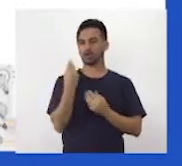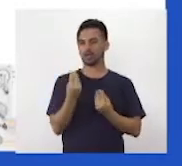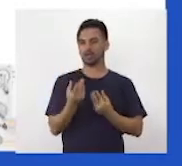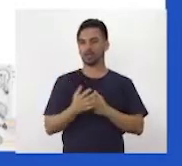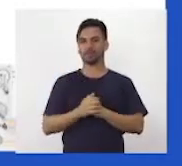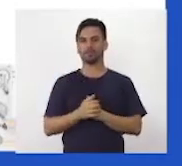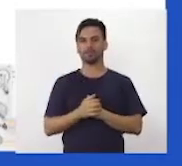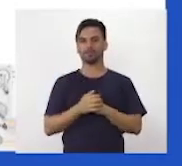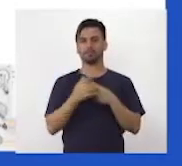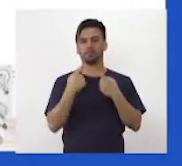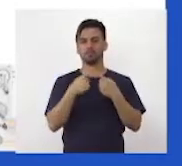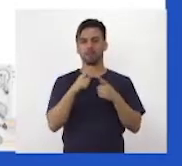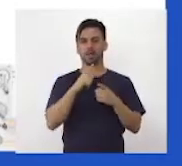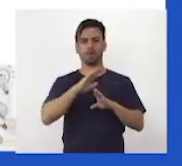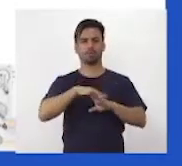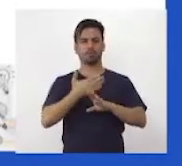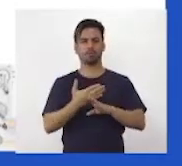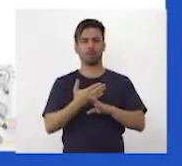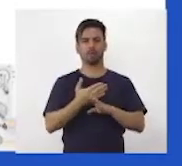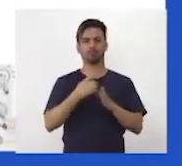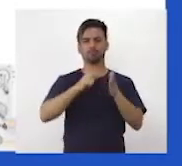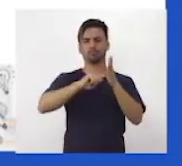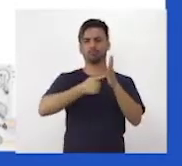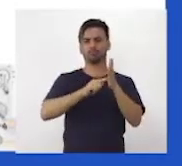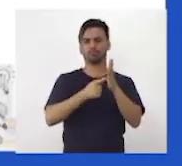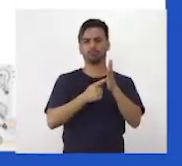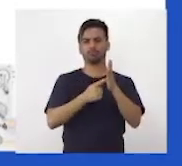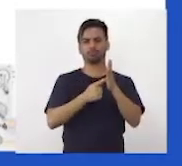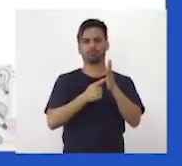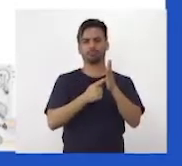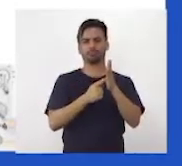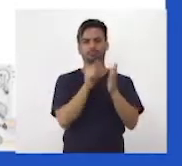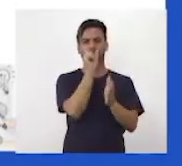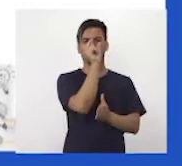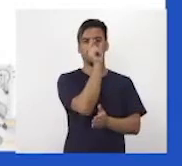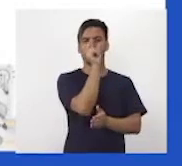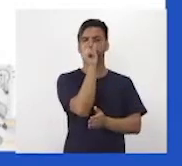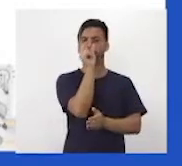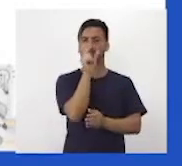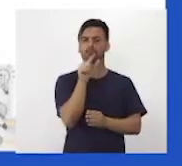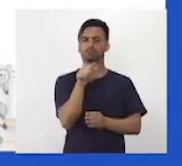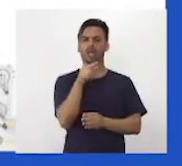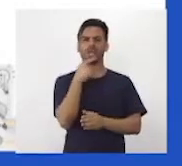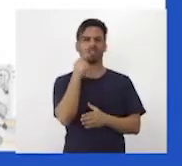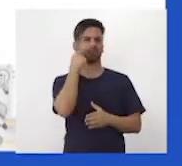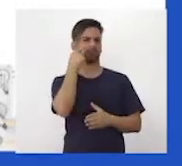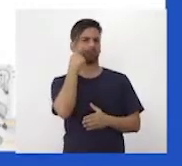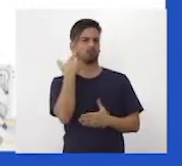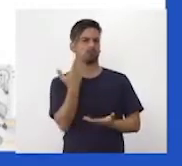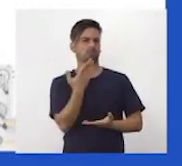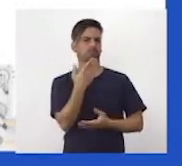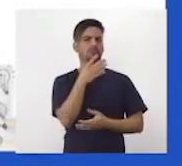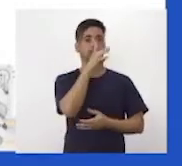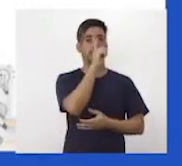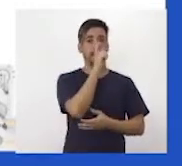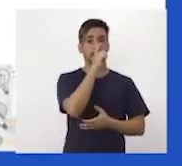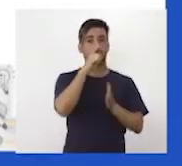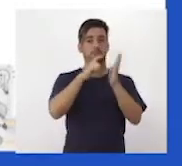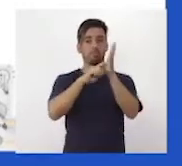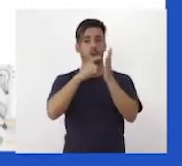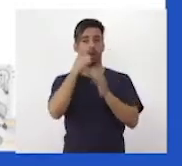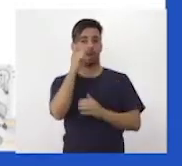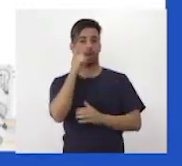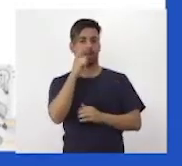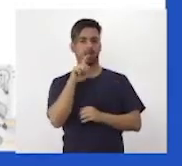fácil multiplicar este producto, es muy conocido, pero cuando vamos entonces a multiplicar la parte